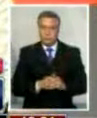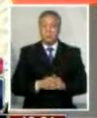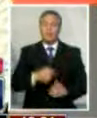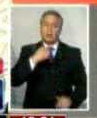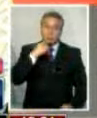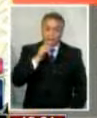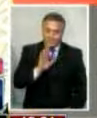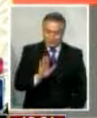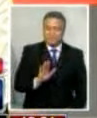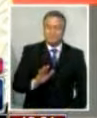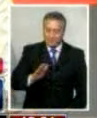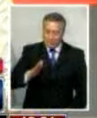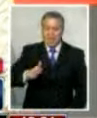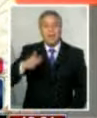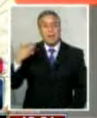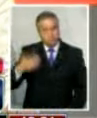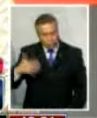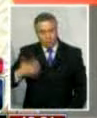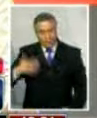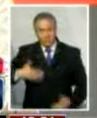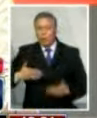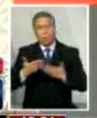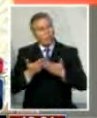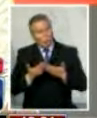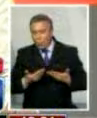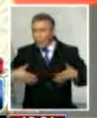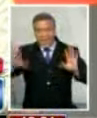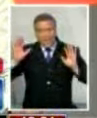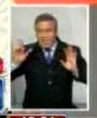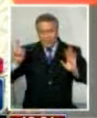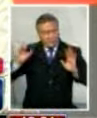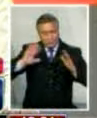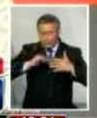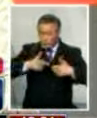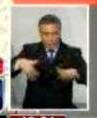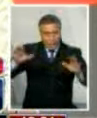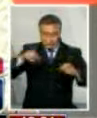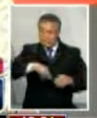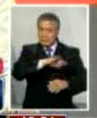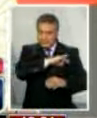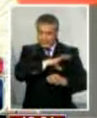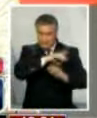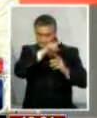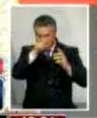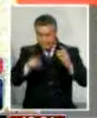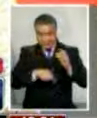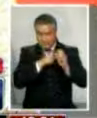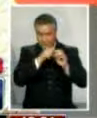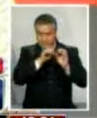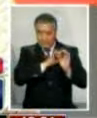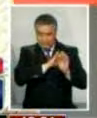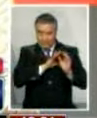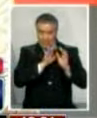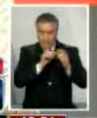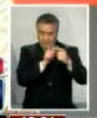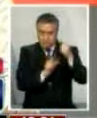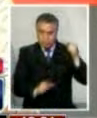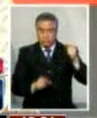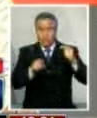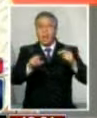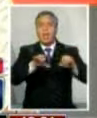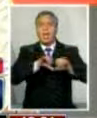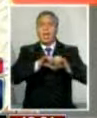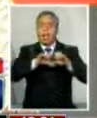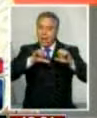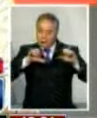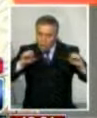Lo importante para cualquier legislación en Chile es que esté de acuerdo a la Convención